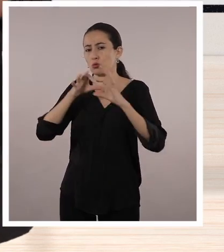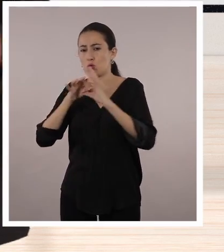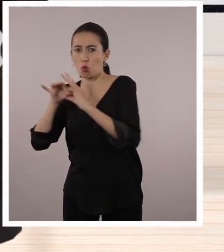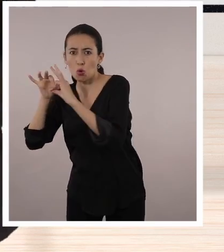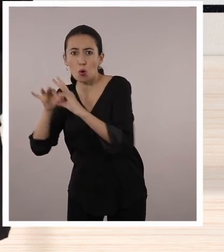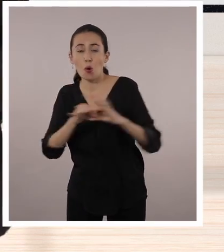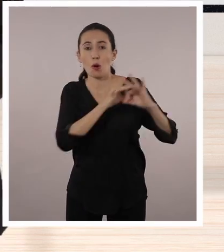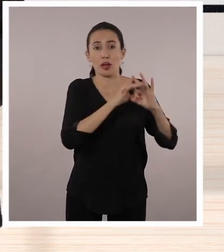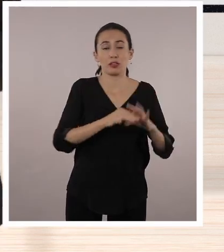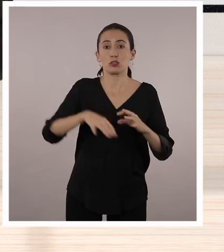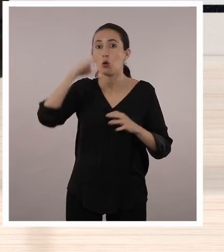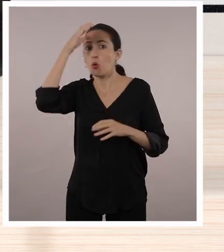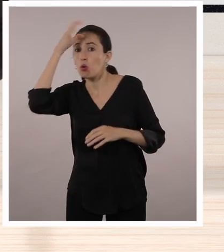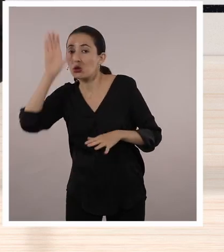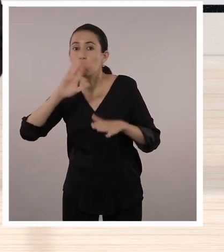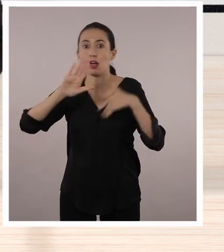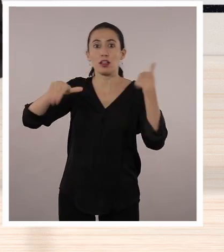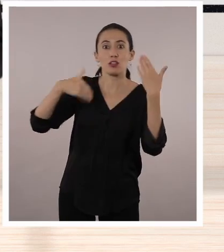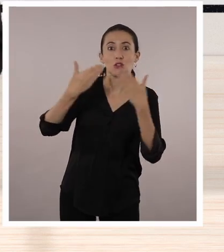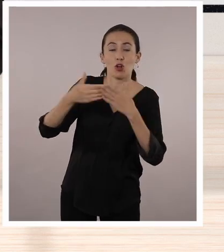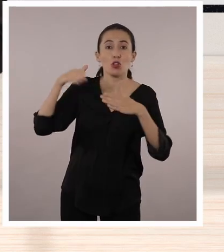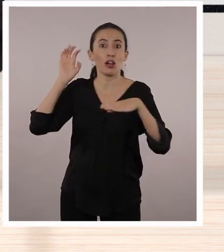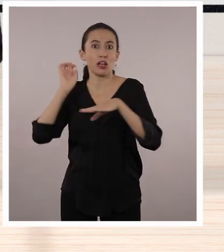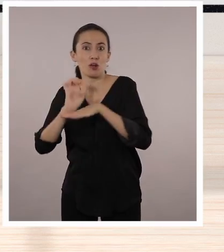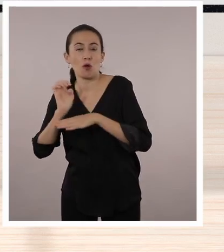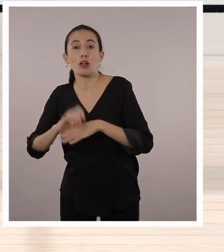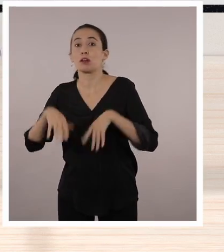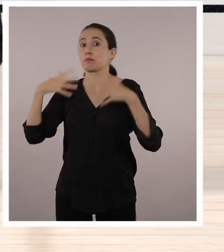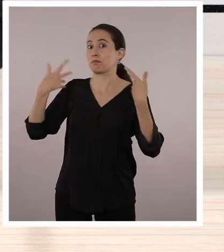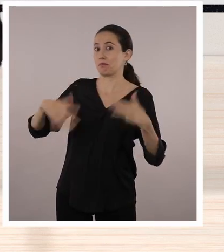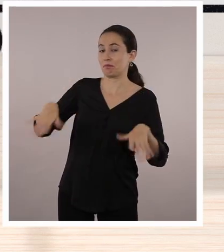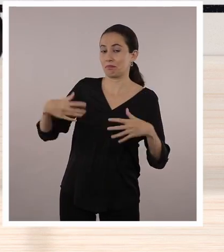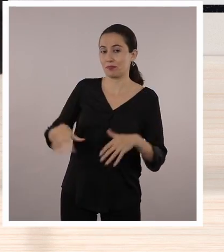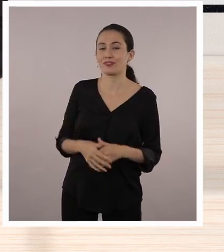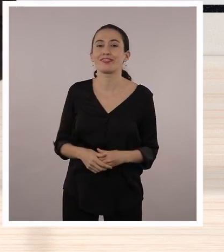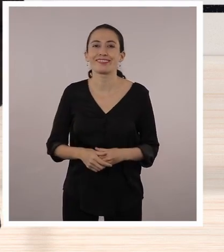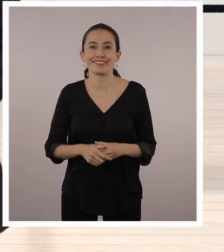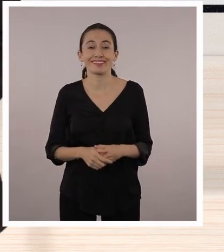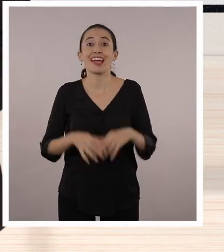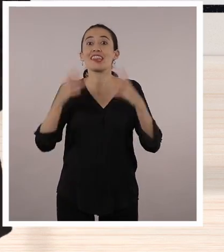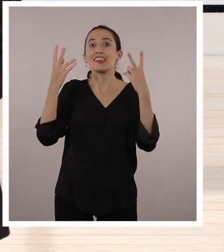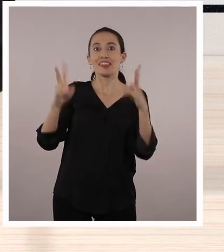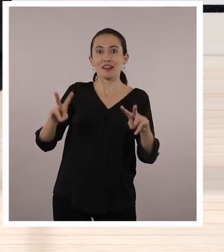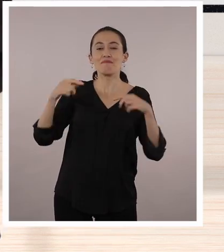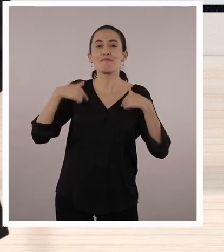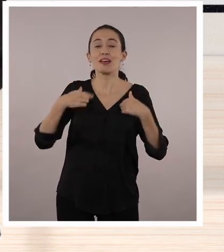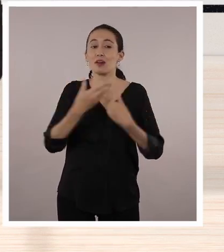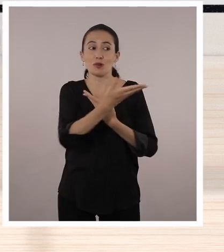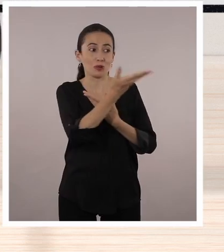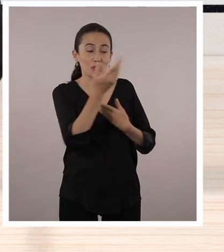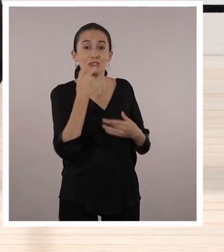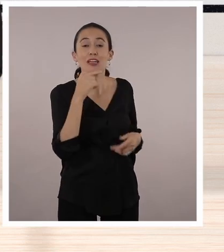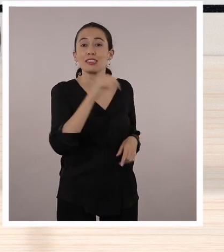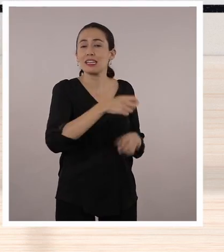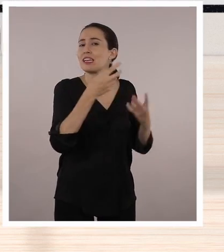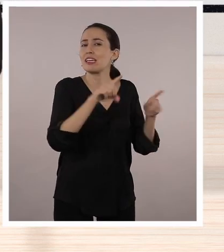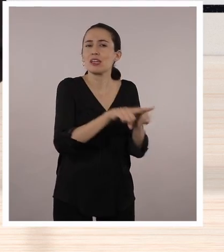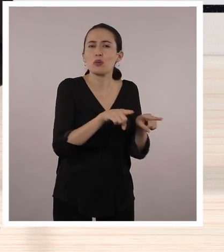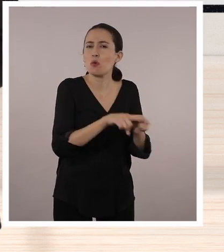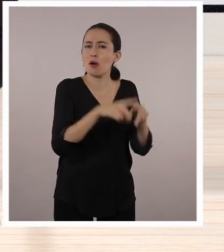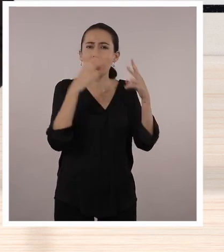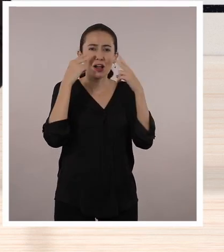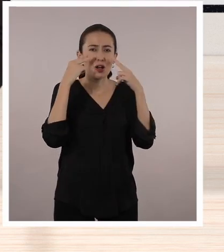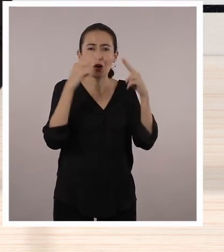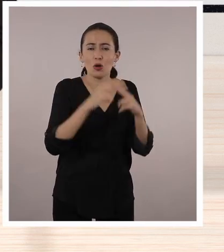populares, de esas manifestaciones, de la cultura de todos los pueblos de Latinoamérica y del mundo que es tan rica. Además, como usted dice, profe,